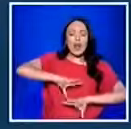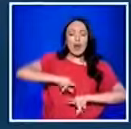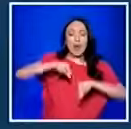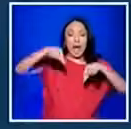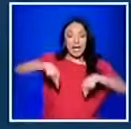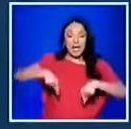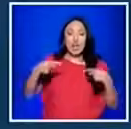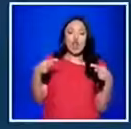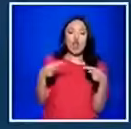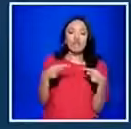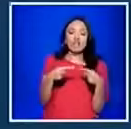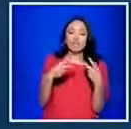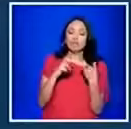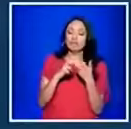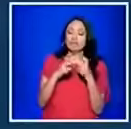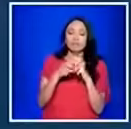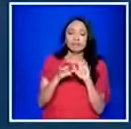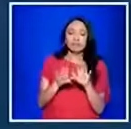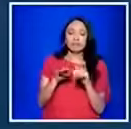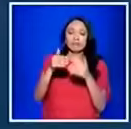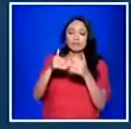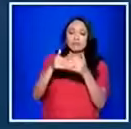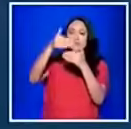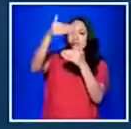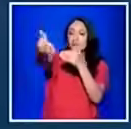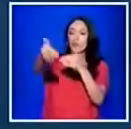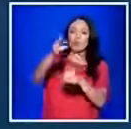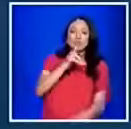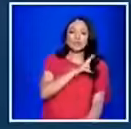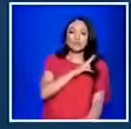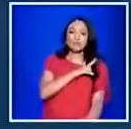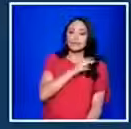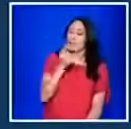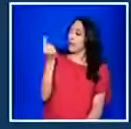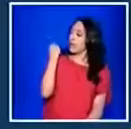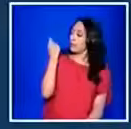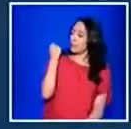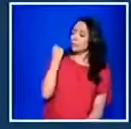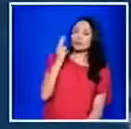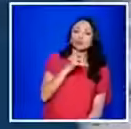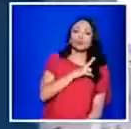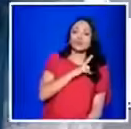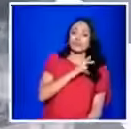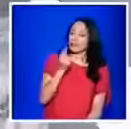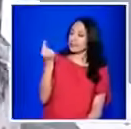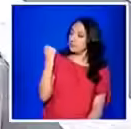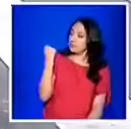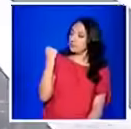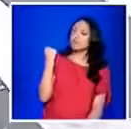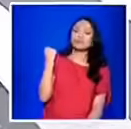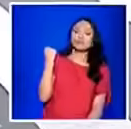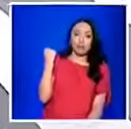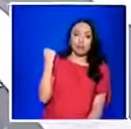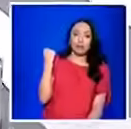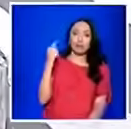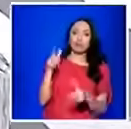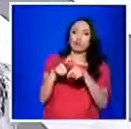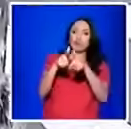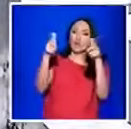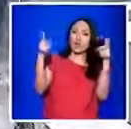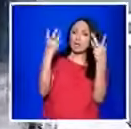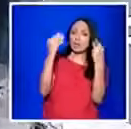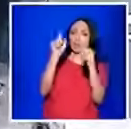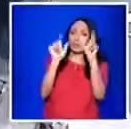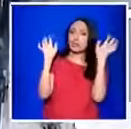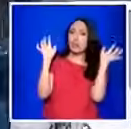conflictivo porque además es muy concurrido. Hay un establecimiento, una institución de educación superior tremendamente concurrida